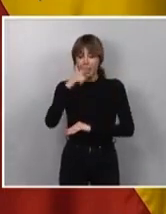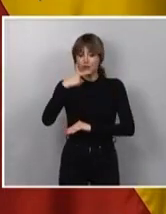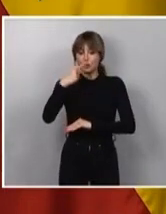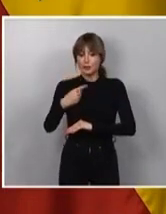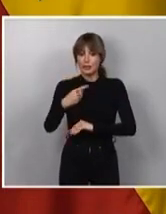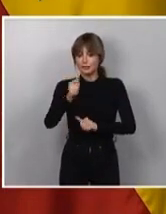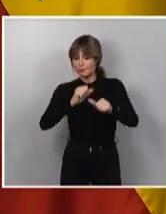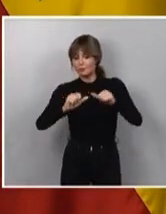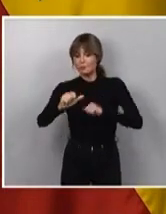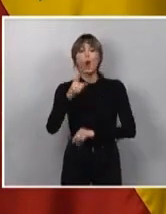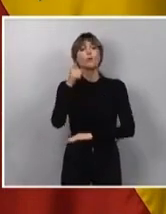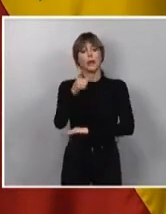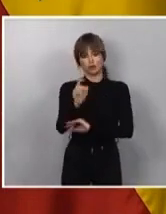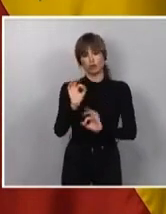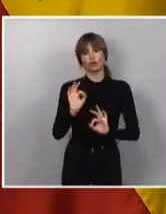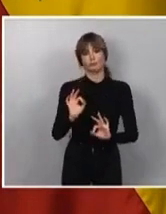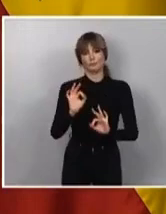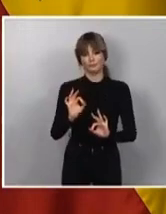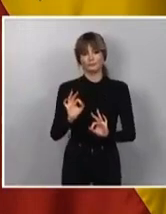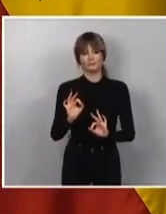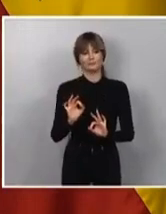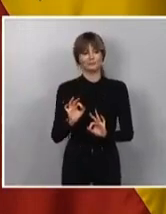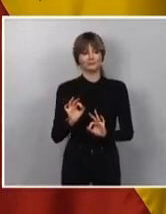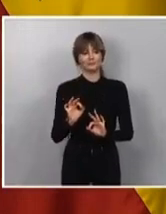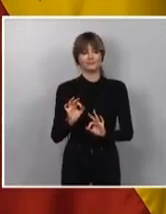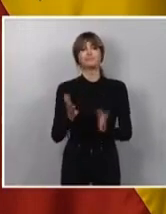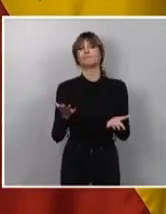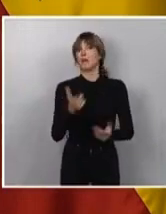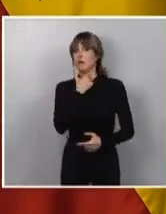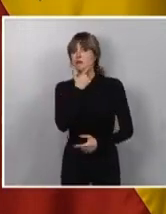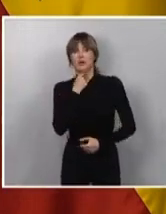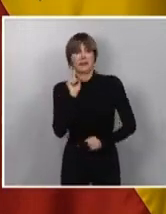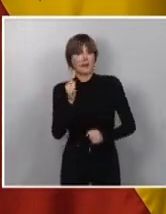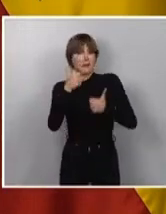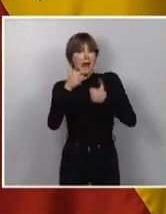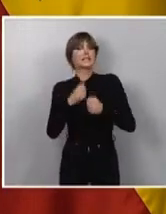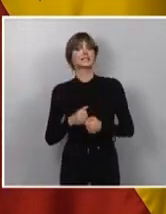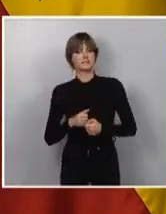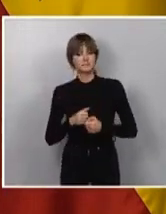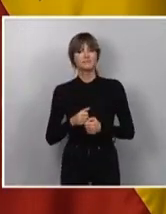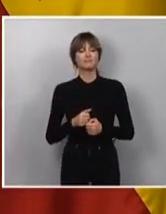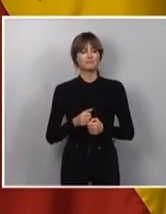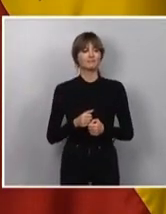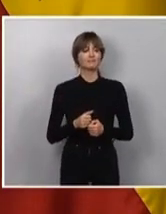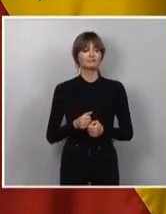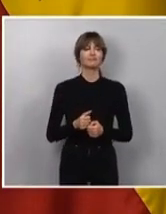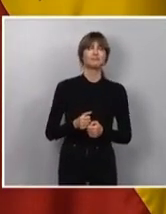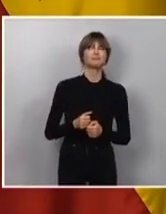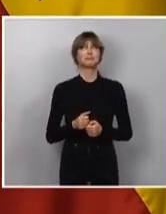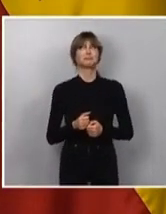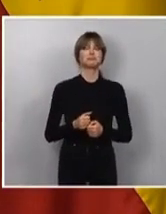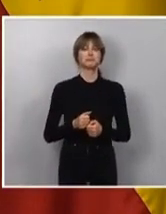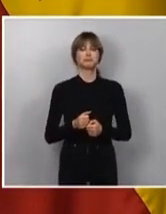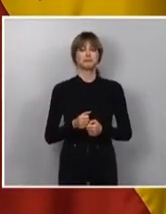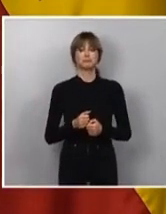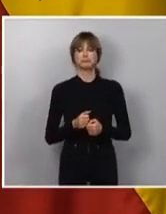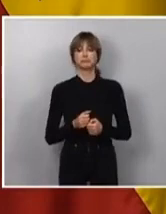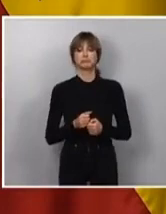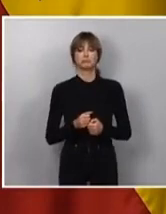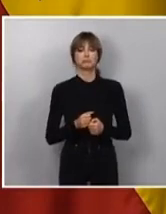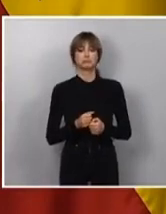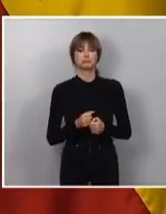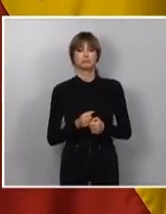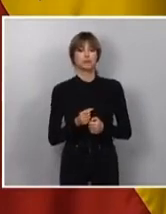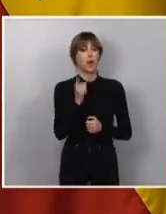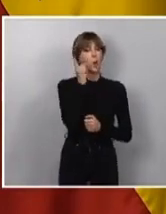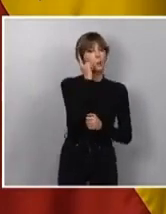producto interior bruto ahí habría que haber aprovechado para reformar a fondo el sistema sacando las pensiones no contributivas de la caja de seguridad social y